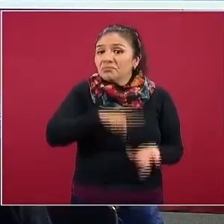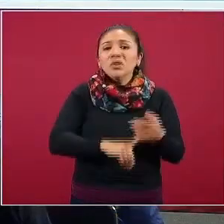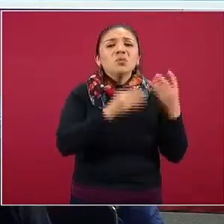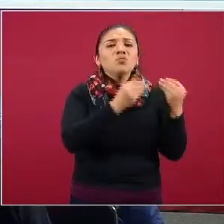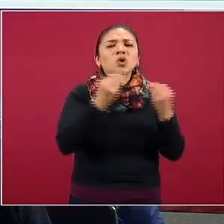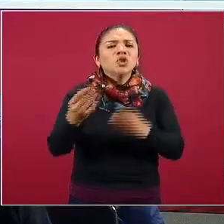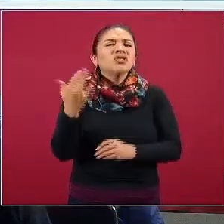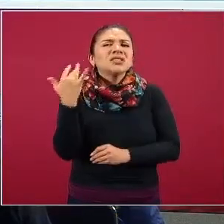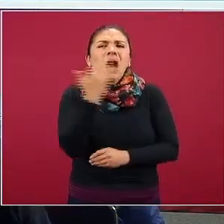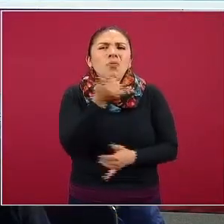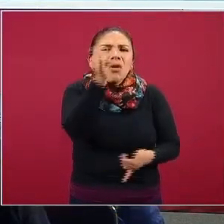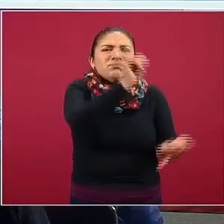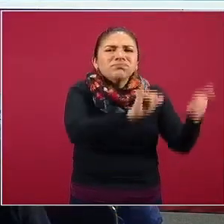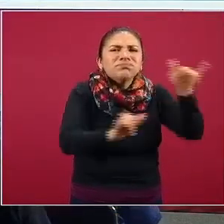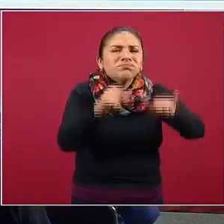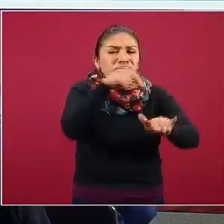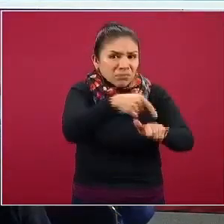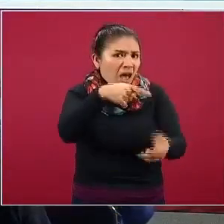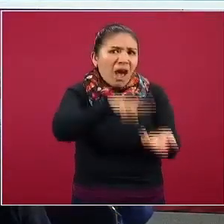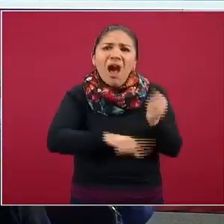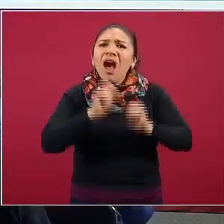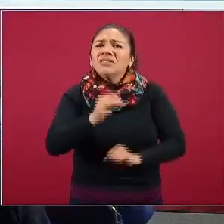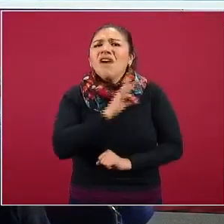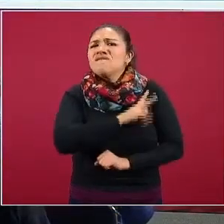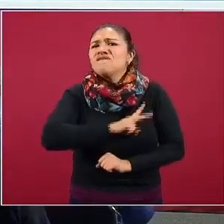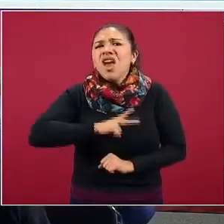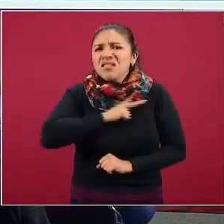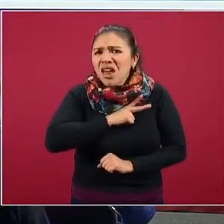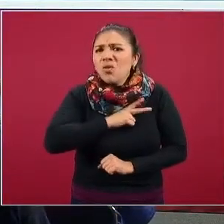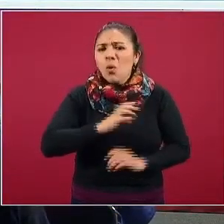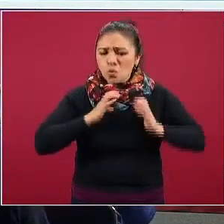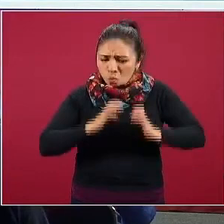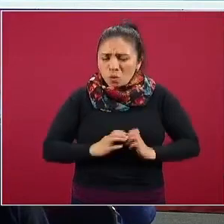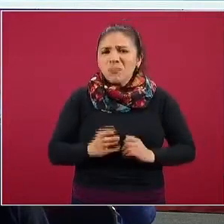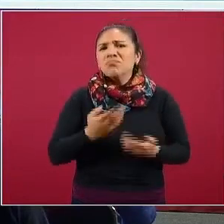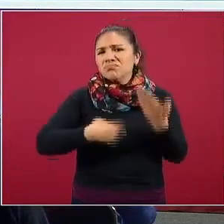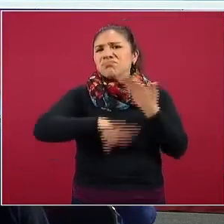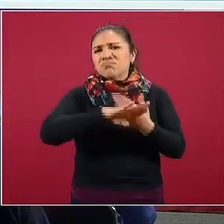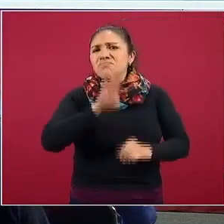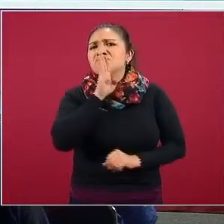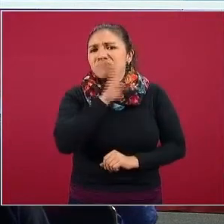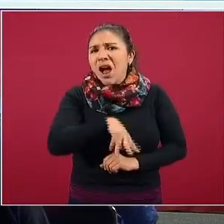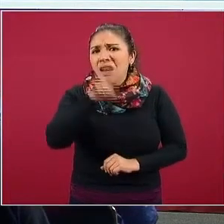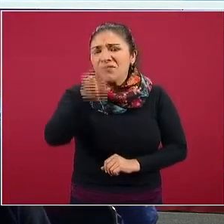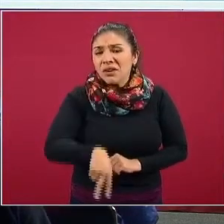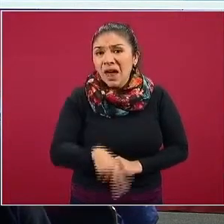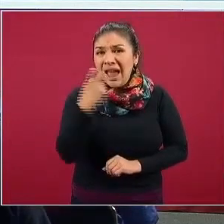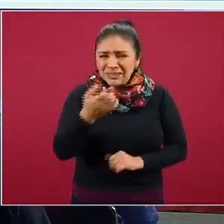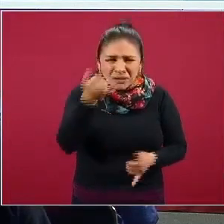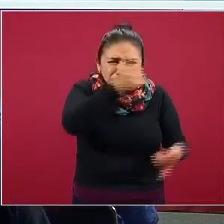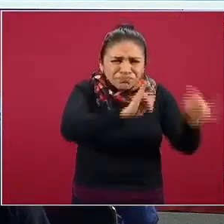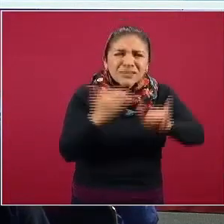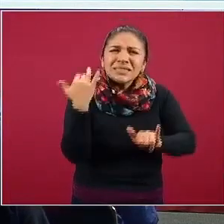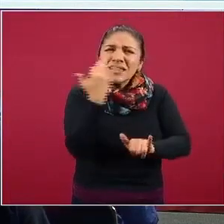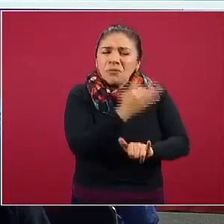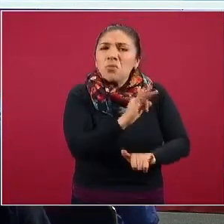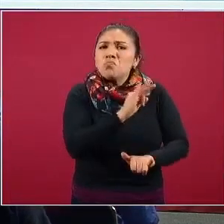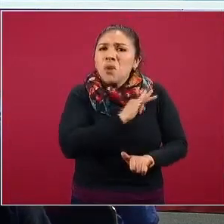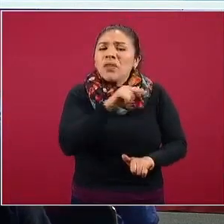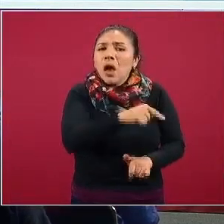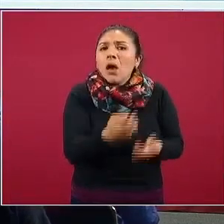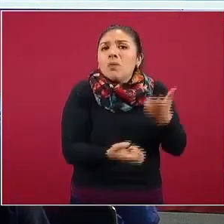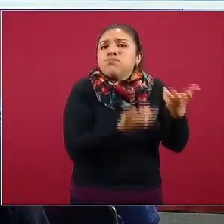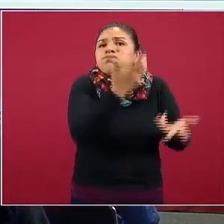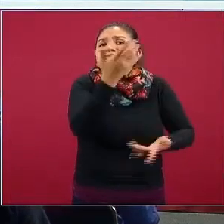múltiples saborizantes que per se son tóxicos, per se causan daño pulmonar. Estos saborizantes pueden causar su